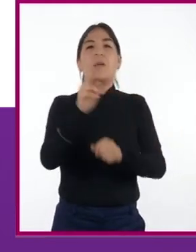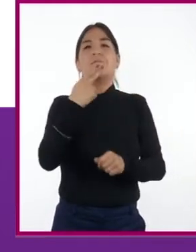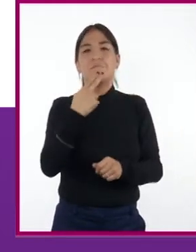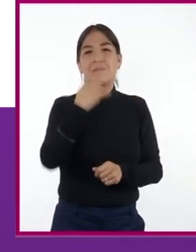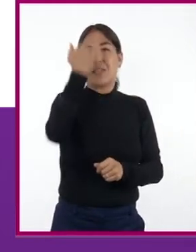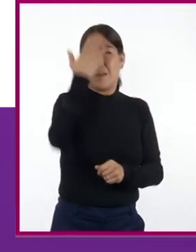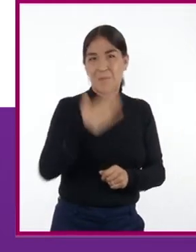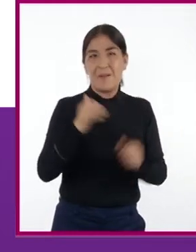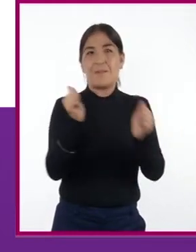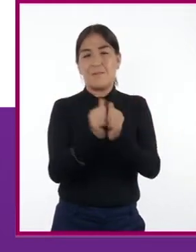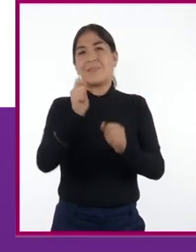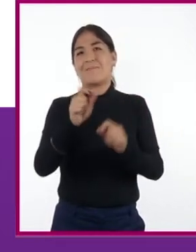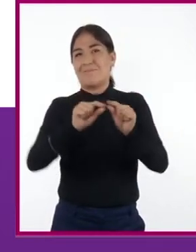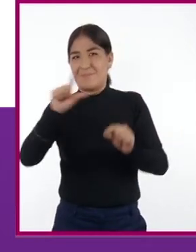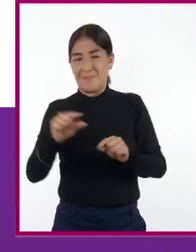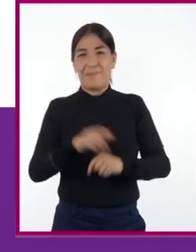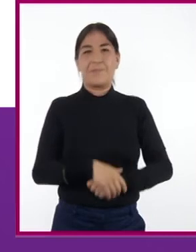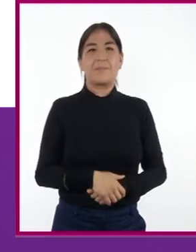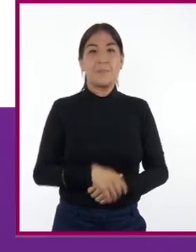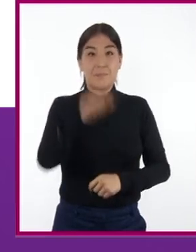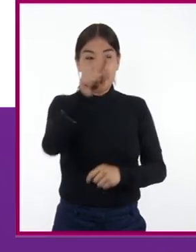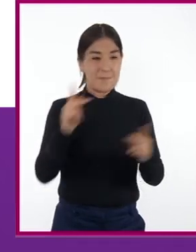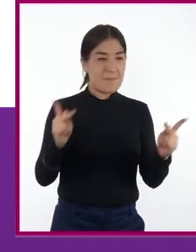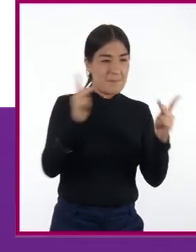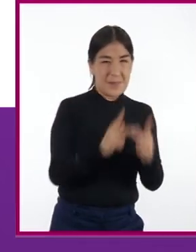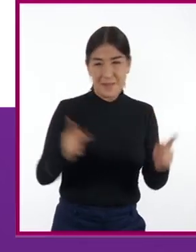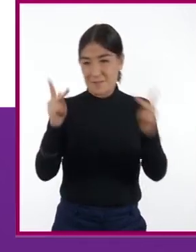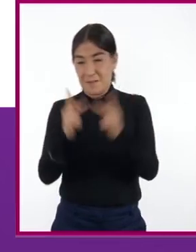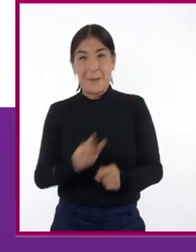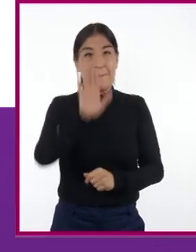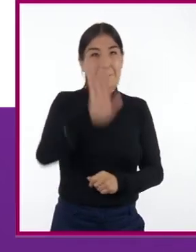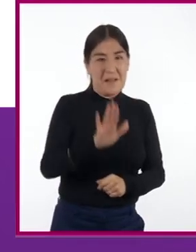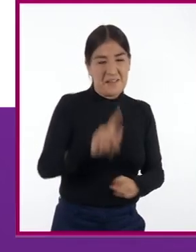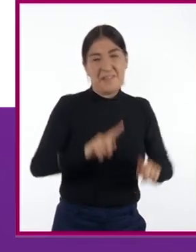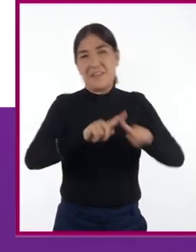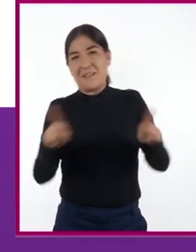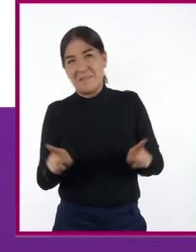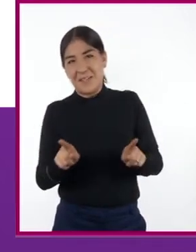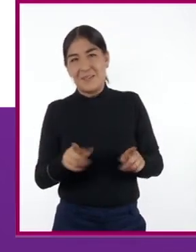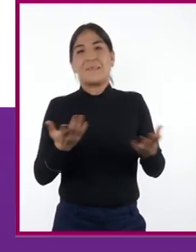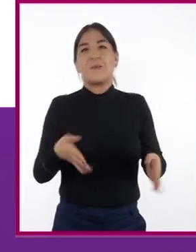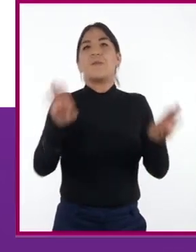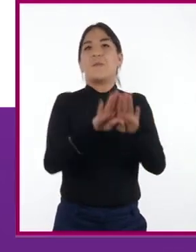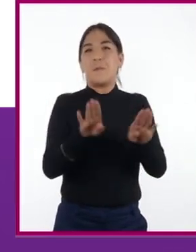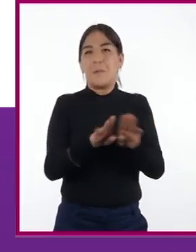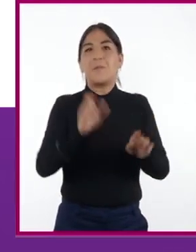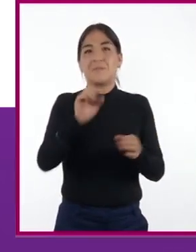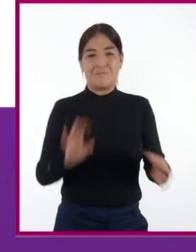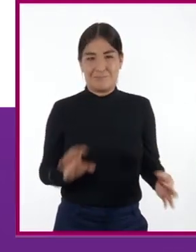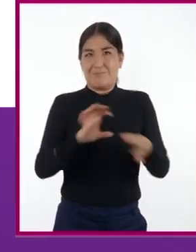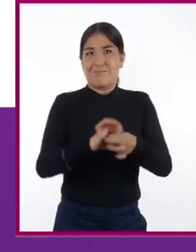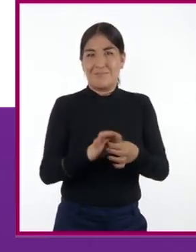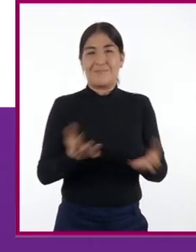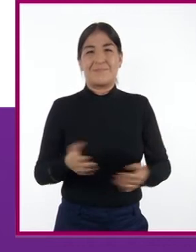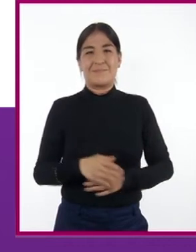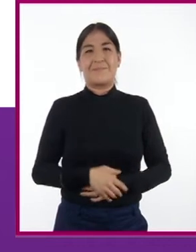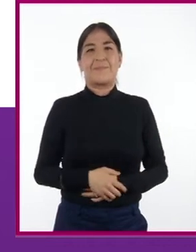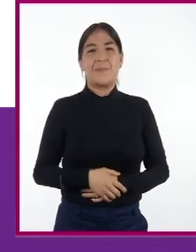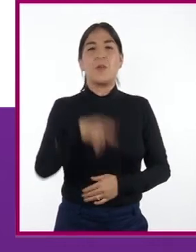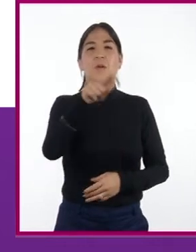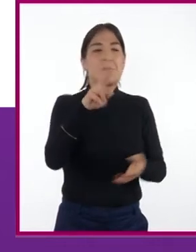Antes de analizar las ilustraciones y los gráficos en cualquier texto, deben seguir los siguientes pasos. Elijan